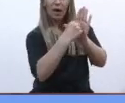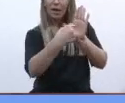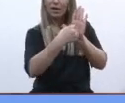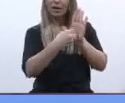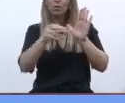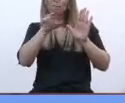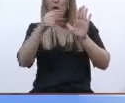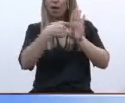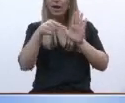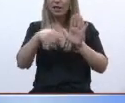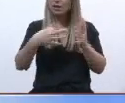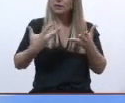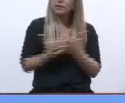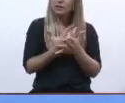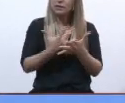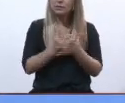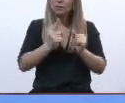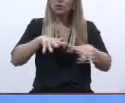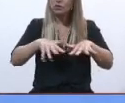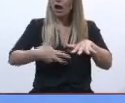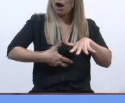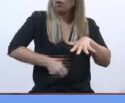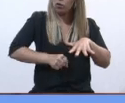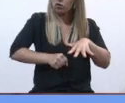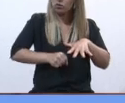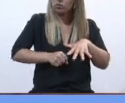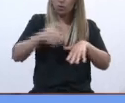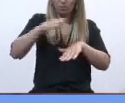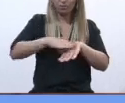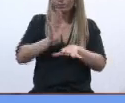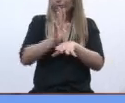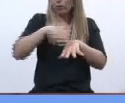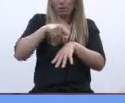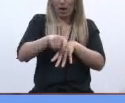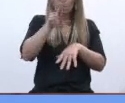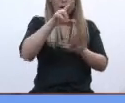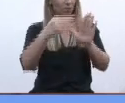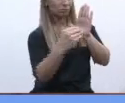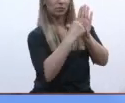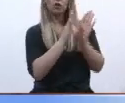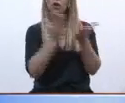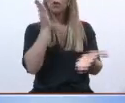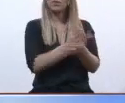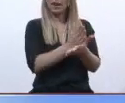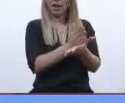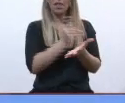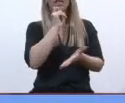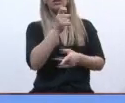pasar ese drama del aborto, sigue estando presente en el Código Penal, en los delitos contra la vida.